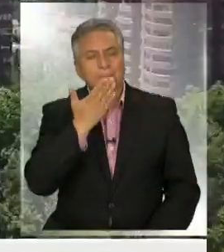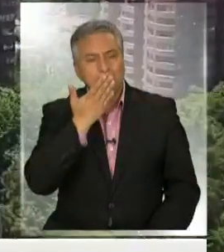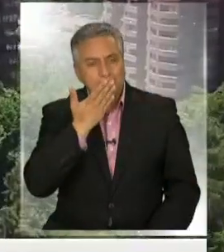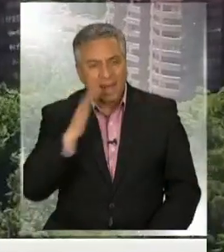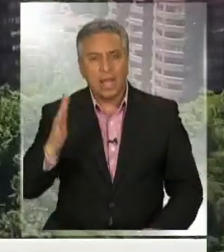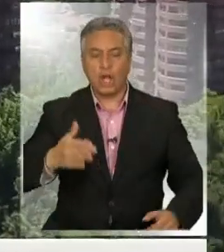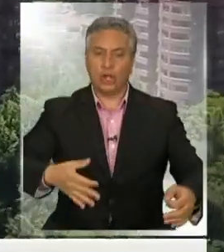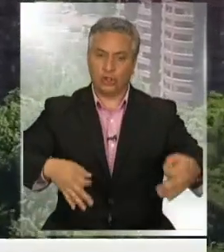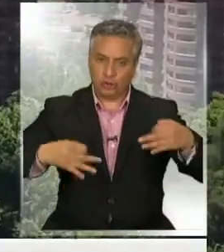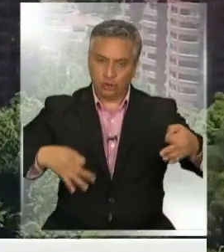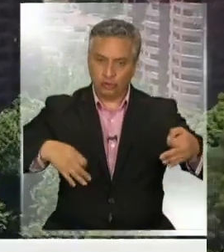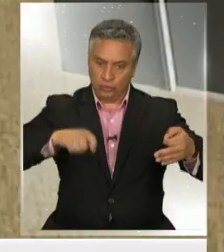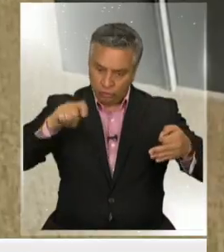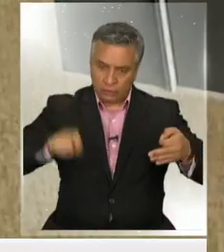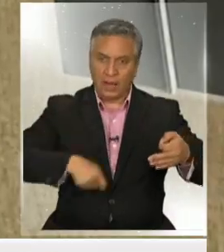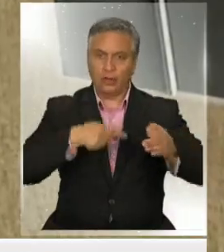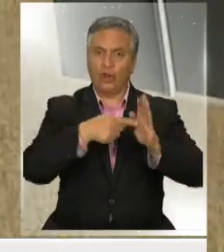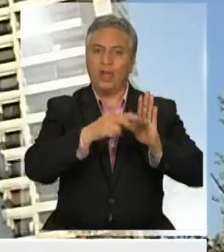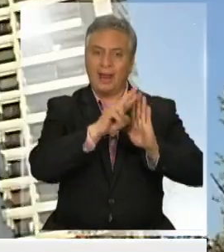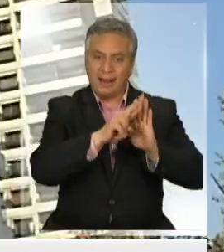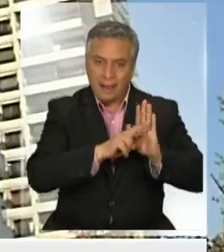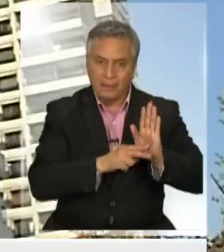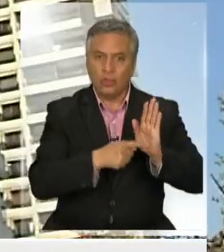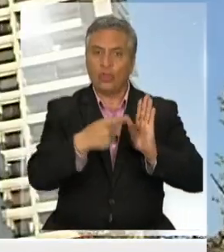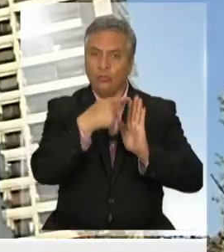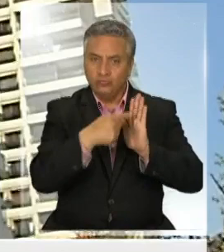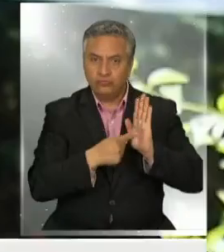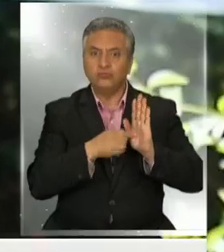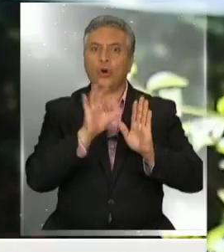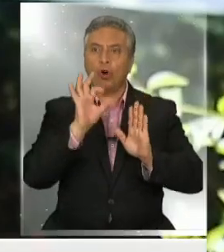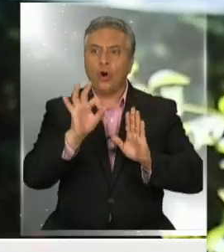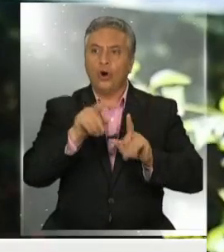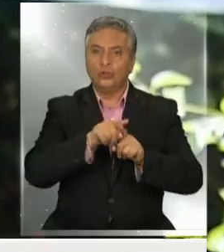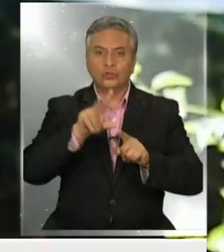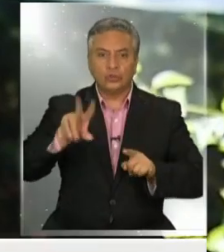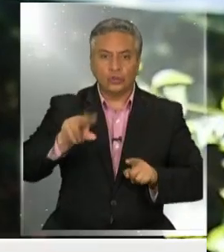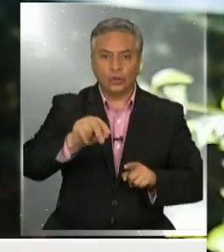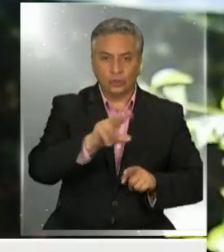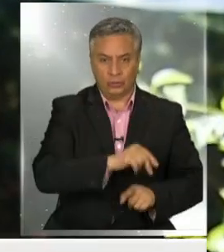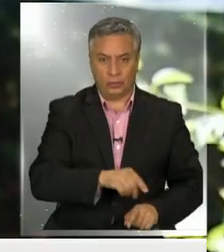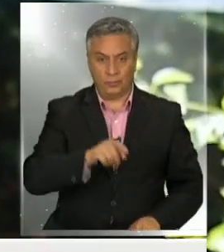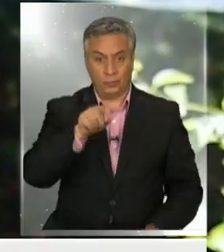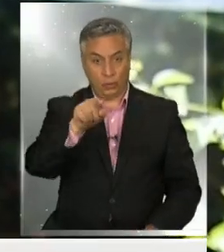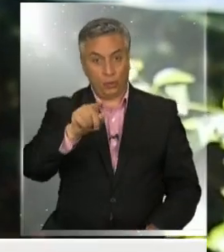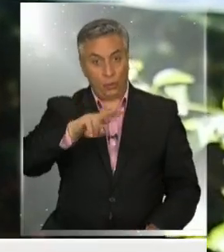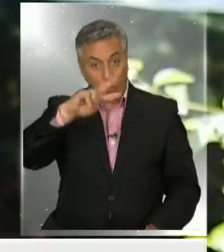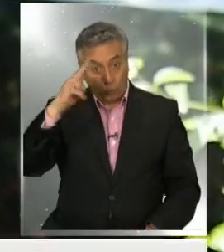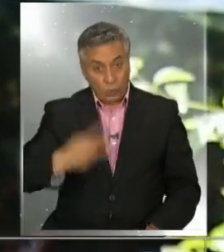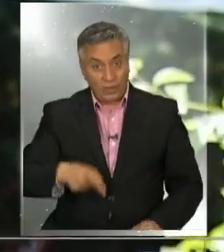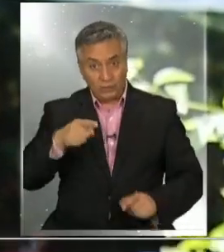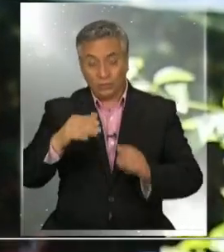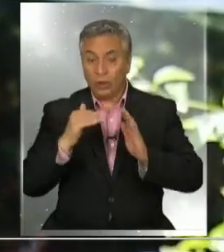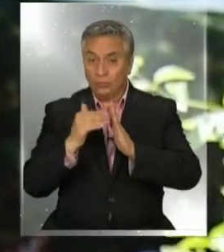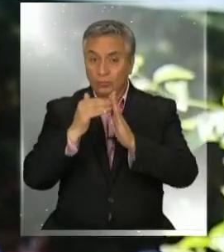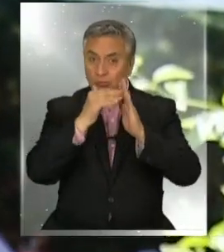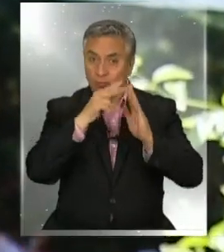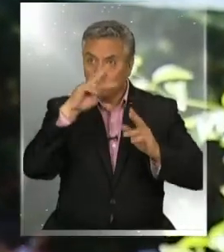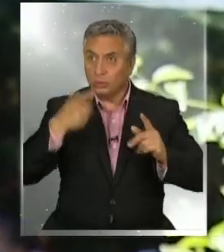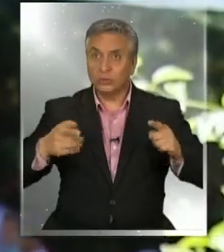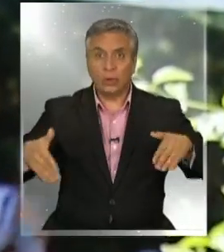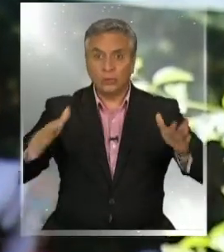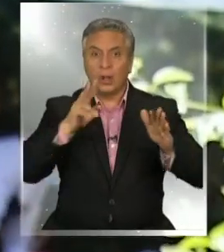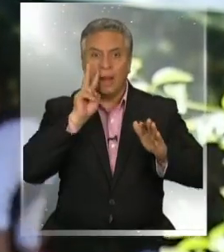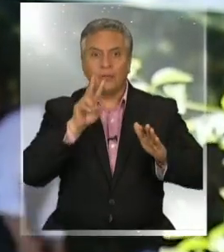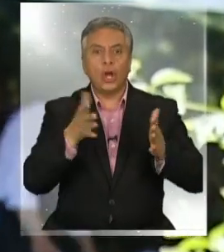establecer reglamentos, modificaciones o restricciones. Cuando tú eres dueño de una propiedad, fijarse en cómo va a